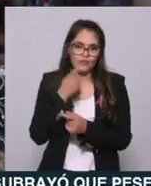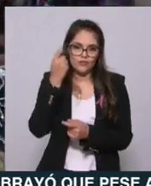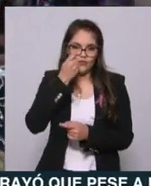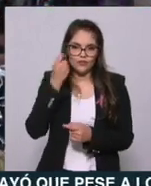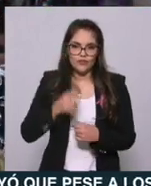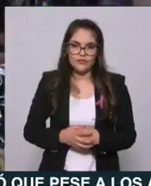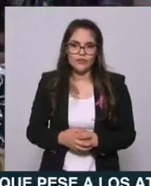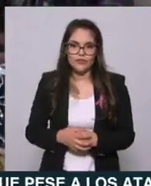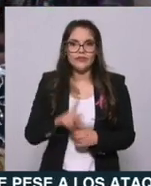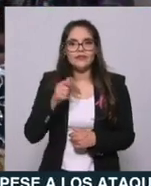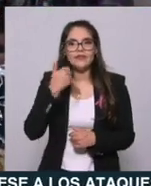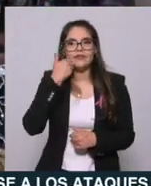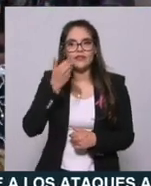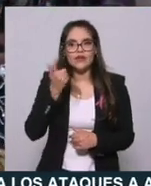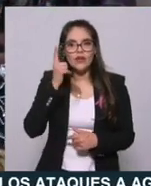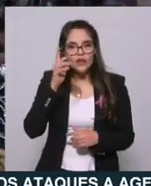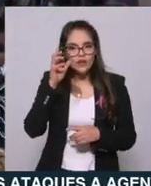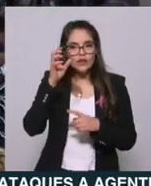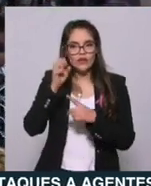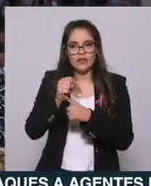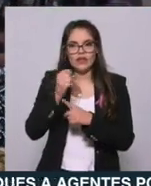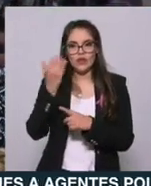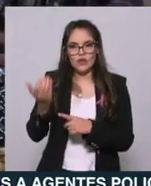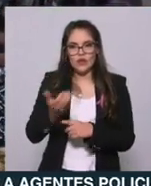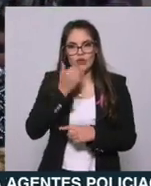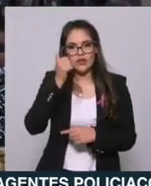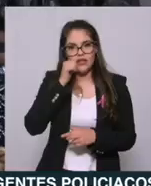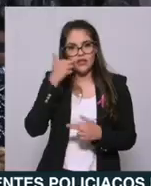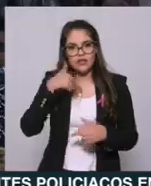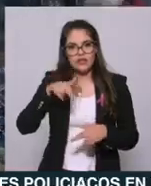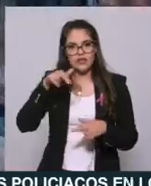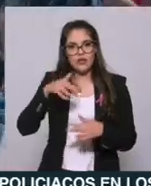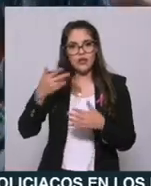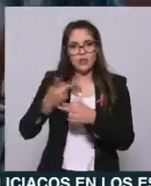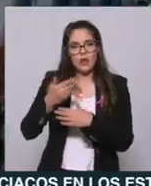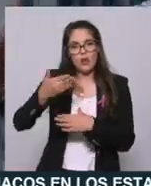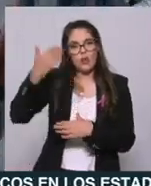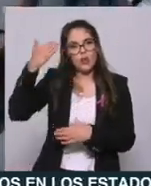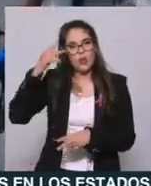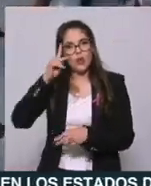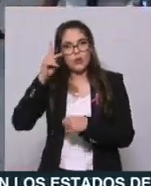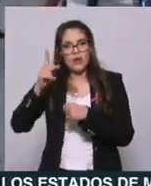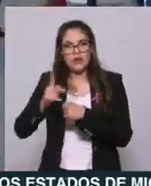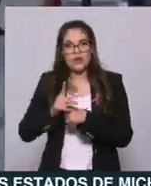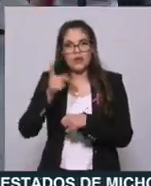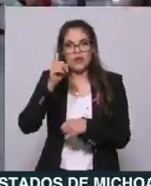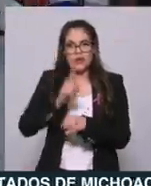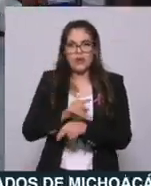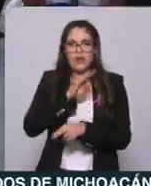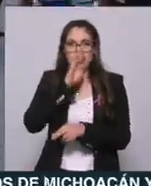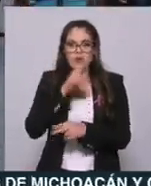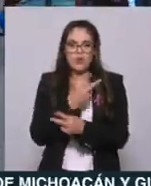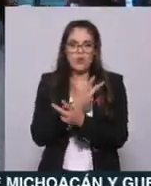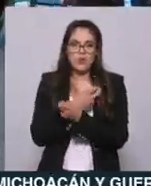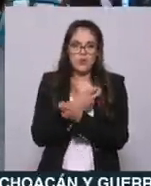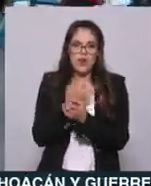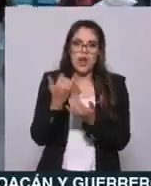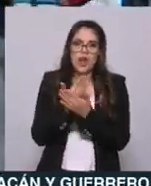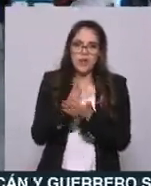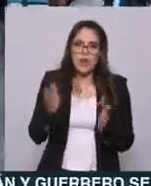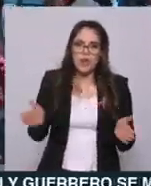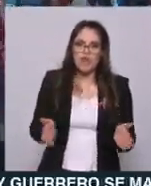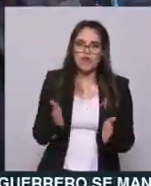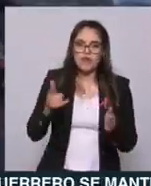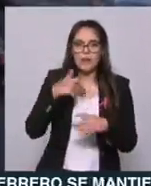Este desfile busca rescatar una de las tradiciones más representativas y ancestrales del país, el Día de Muertos, así como fomentar